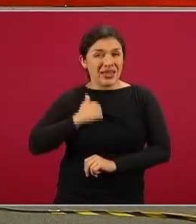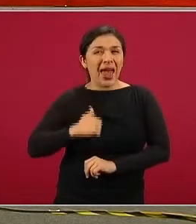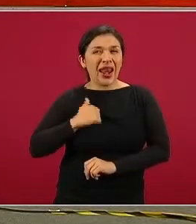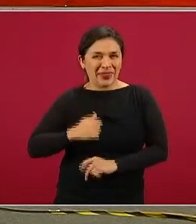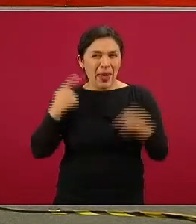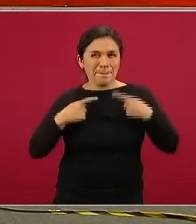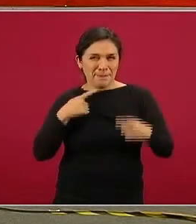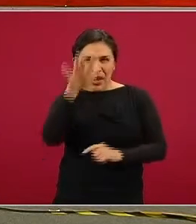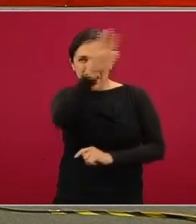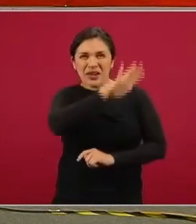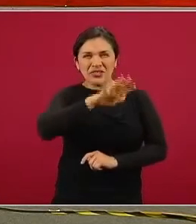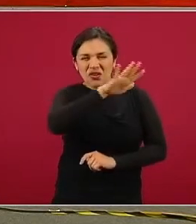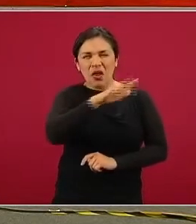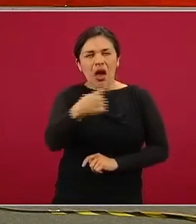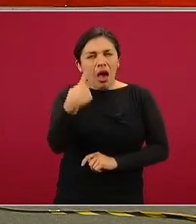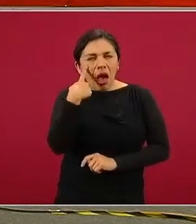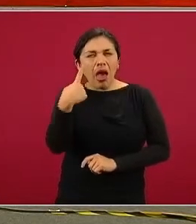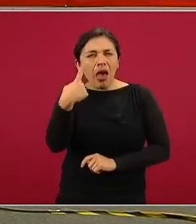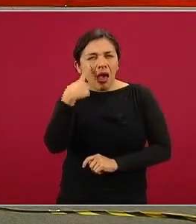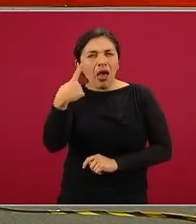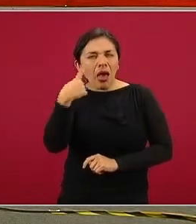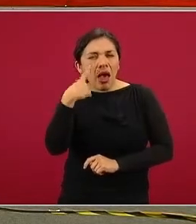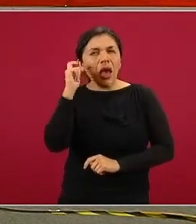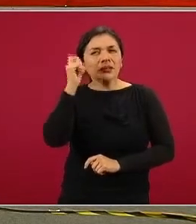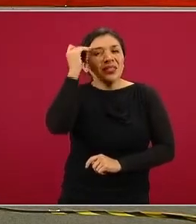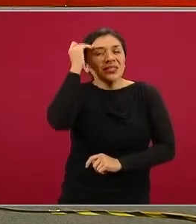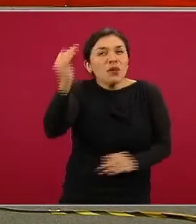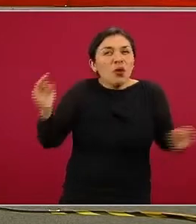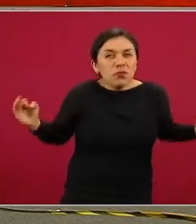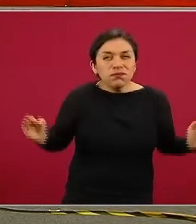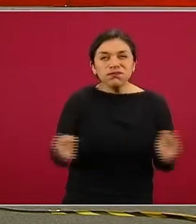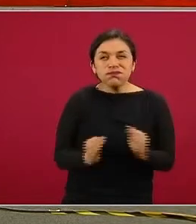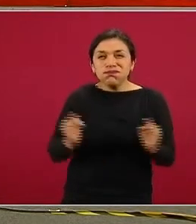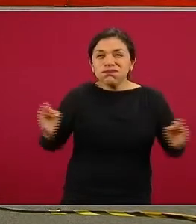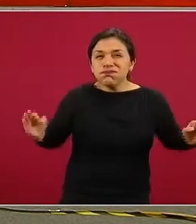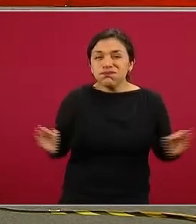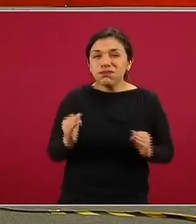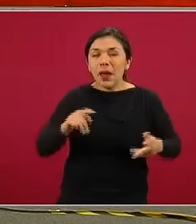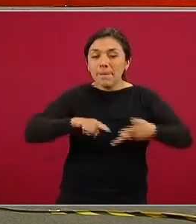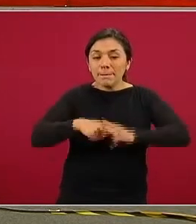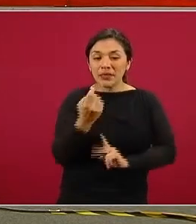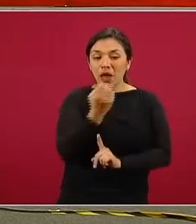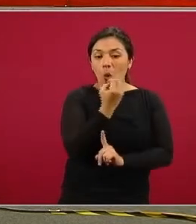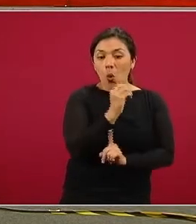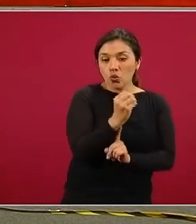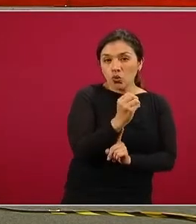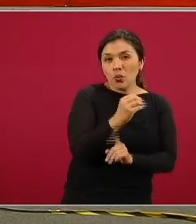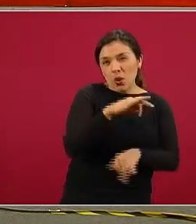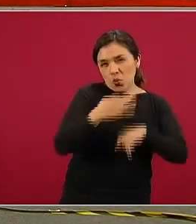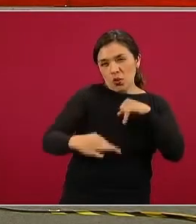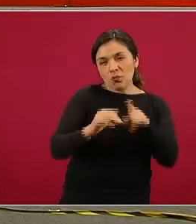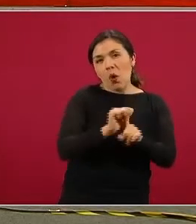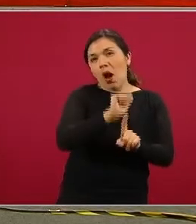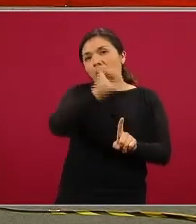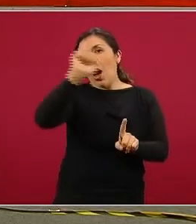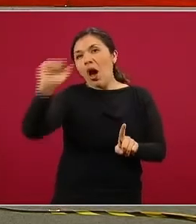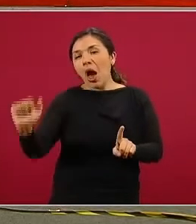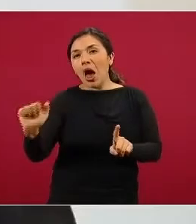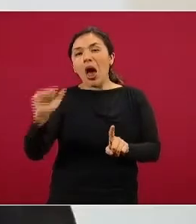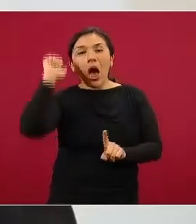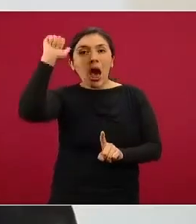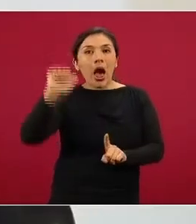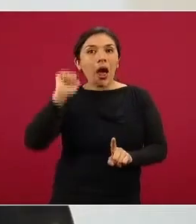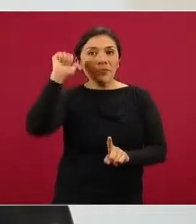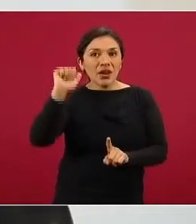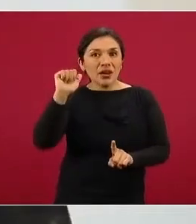canadienses tienen la temporada de invierno de finales de octubre hasta mediados de